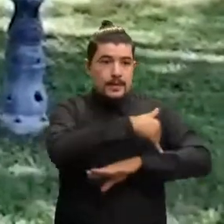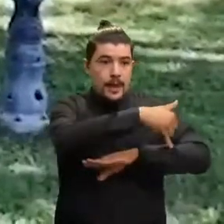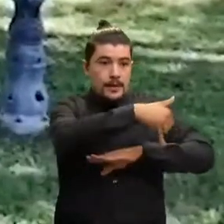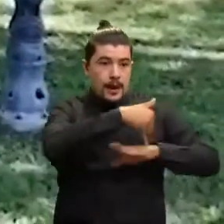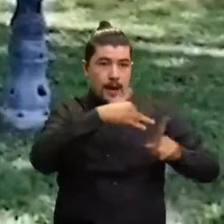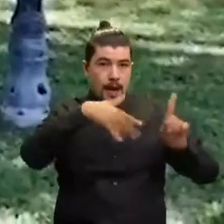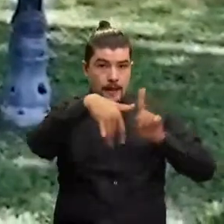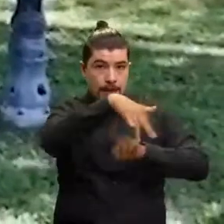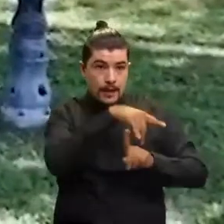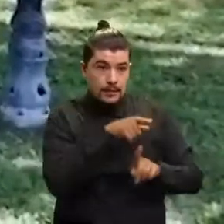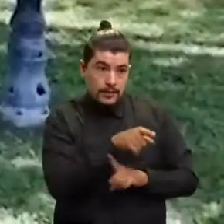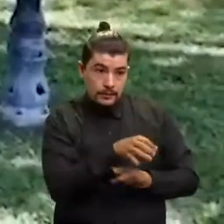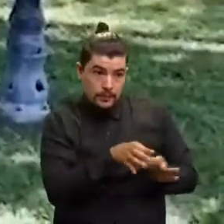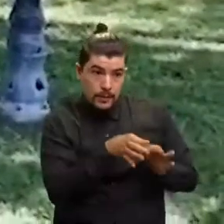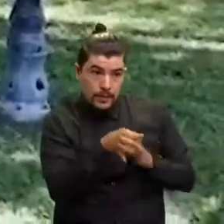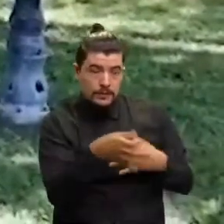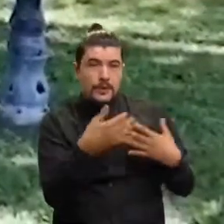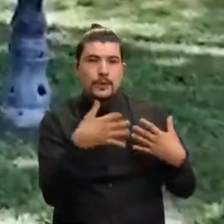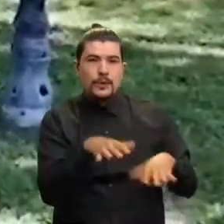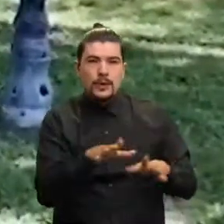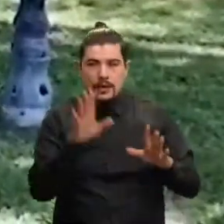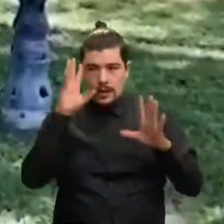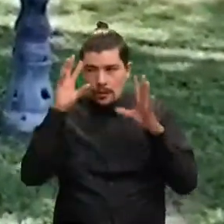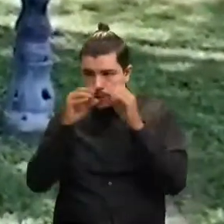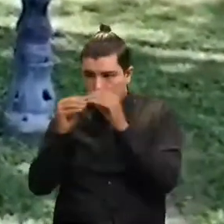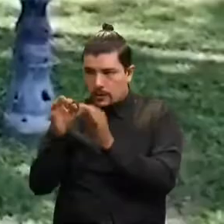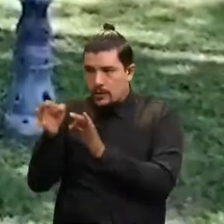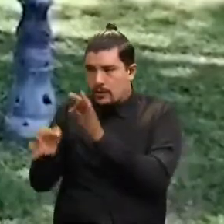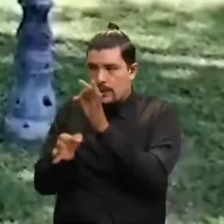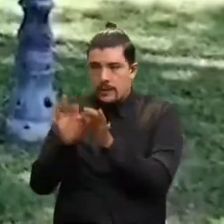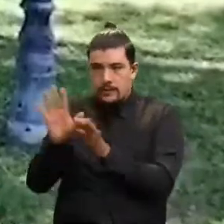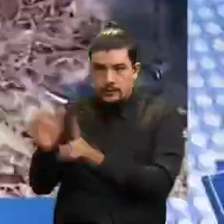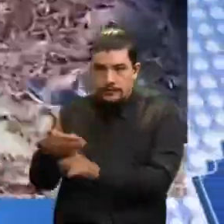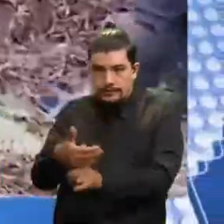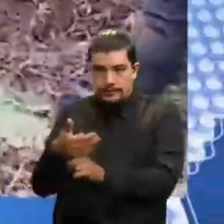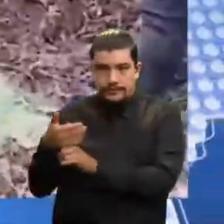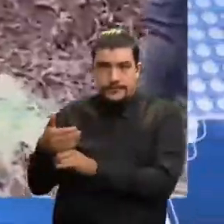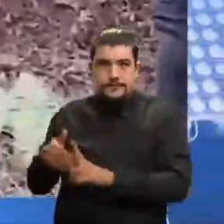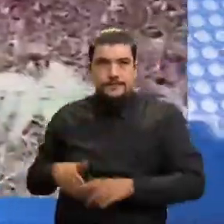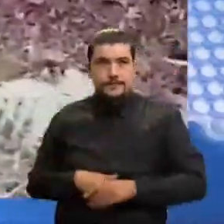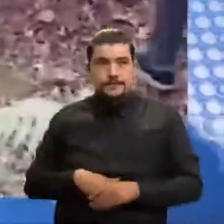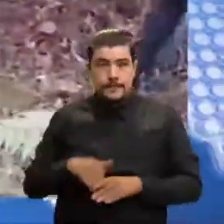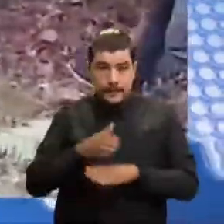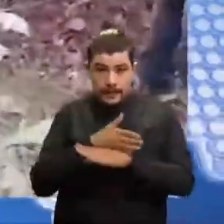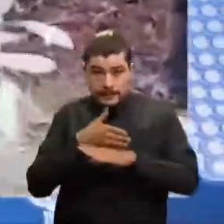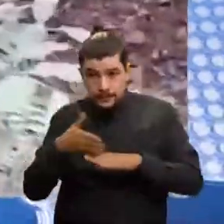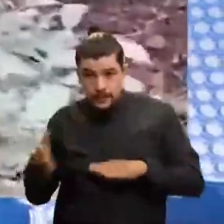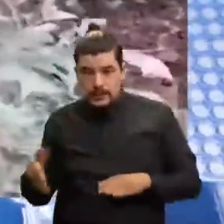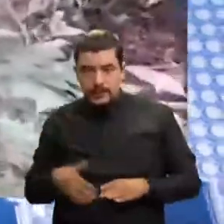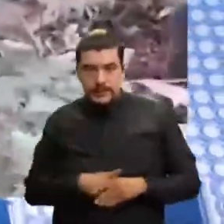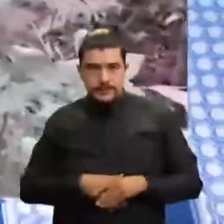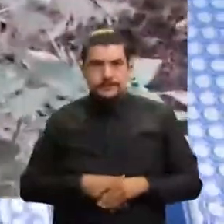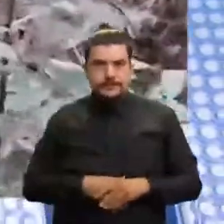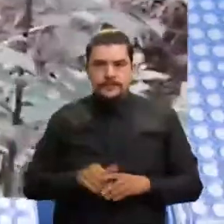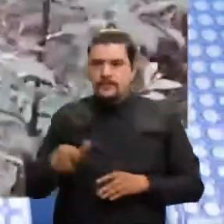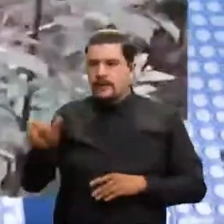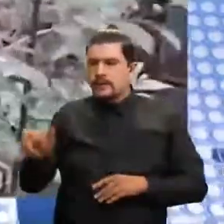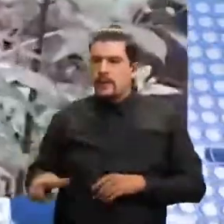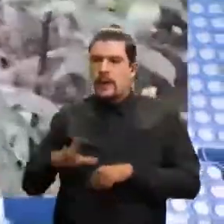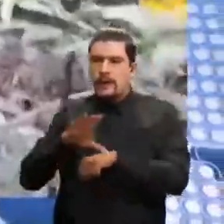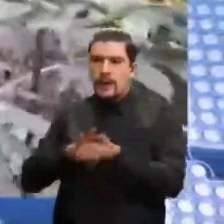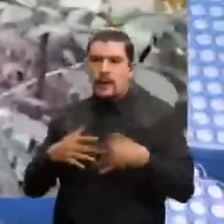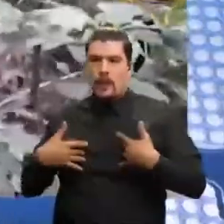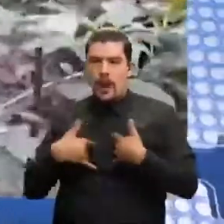para su rescate y su protección posteriormente recorrido con el médico veterinario